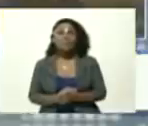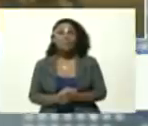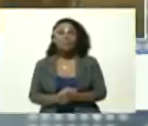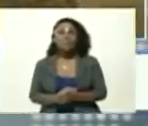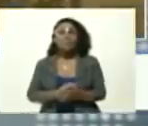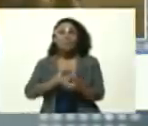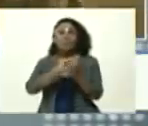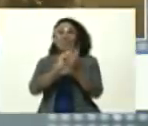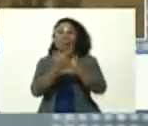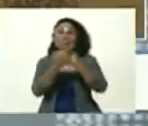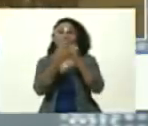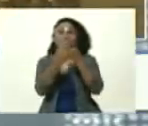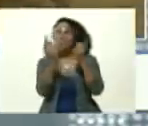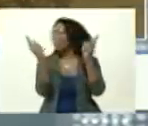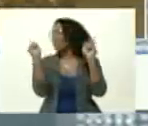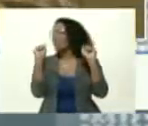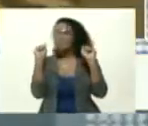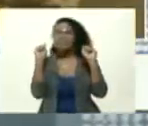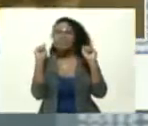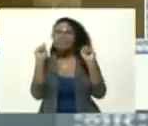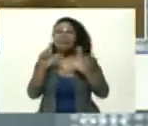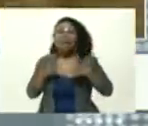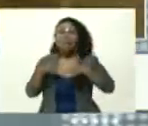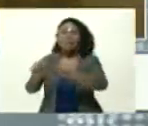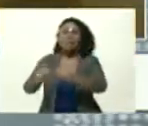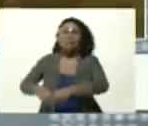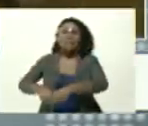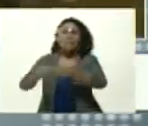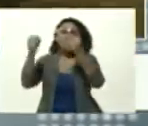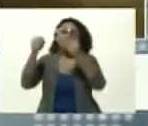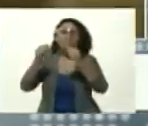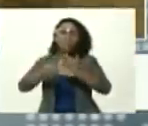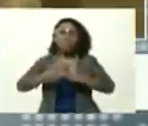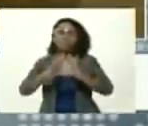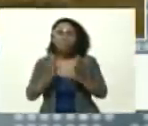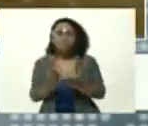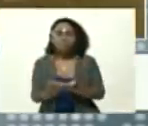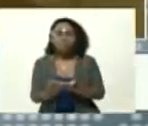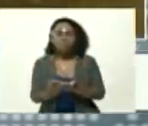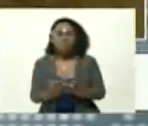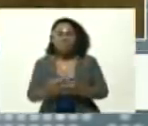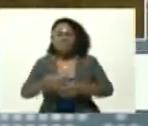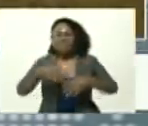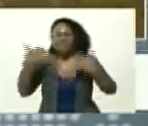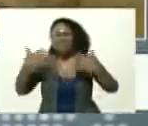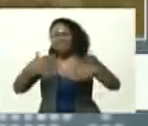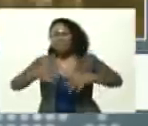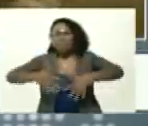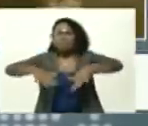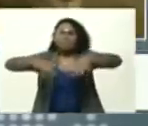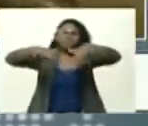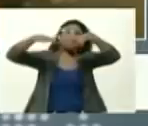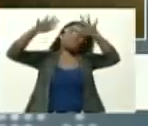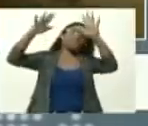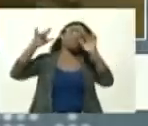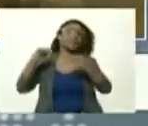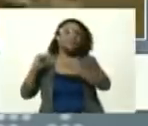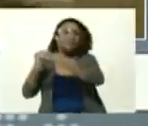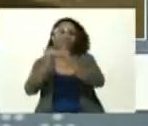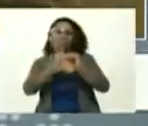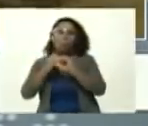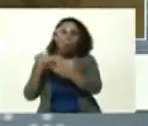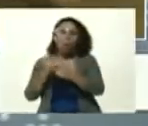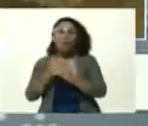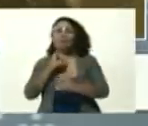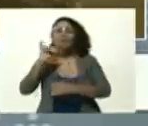Cambio climático. El capitalismo destruyó el planeta. Tremendas inundaciones simultáneas, las noticias